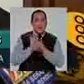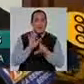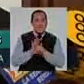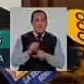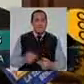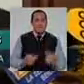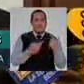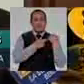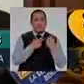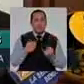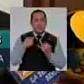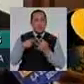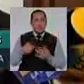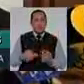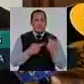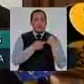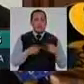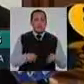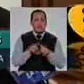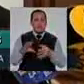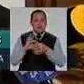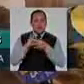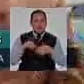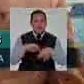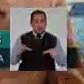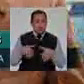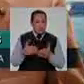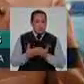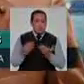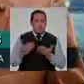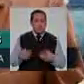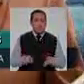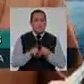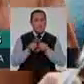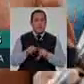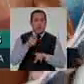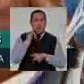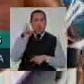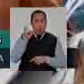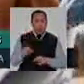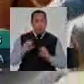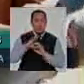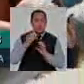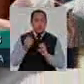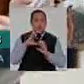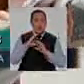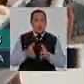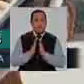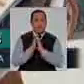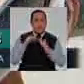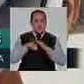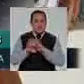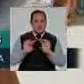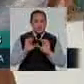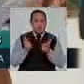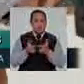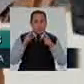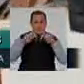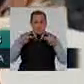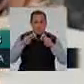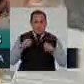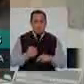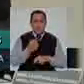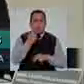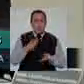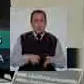involucra a todos los funcionarios en relación con este asunto. Gagó anunció que este miércoles pedirá en la comisión que investiga el caso López